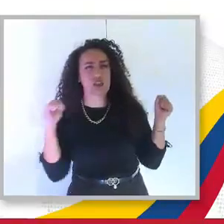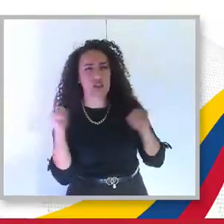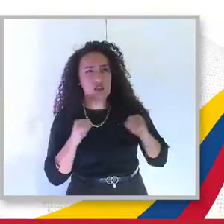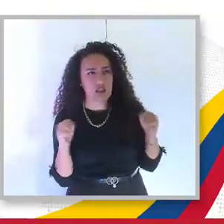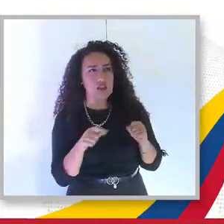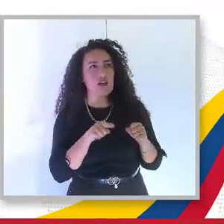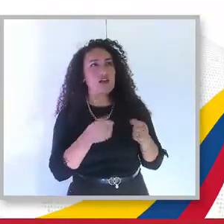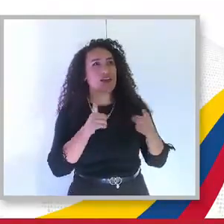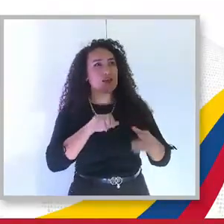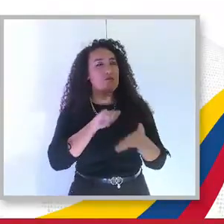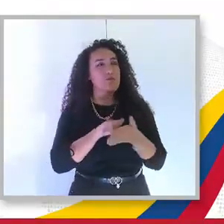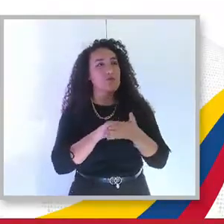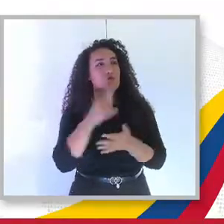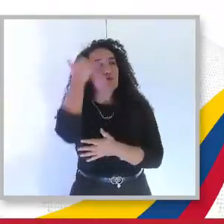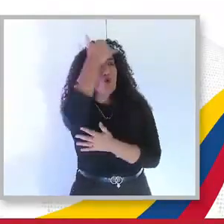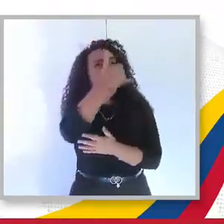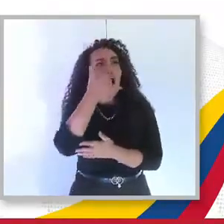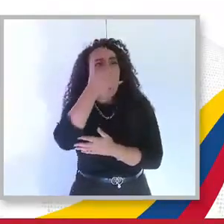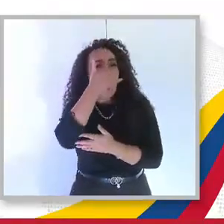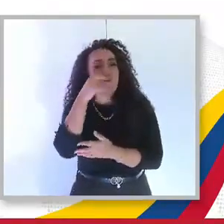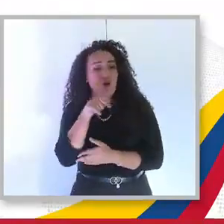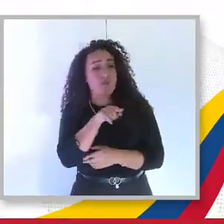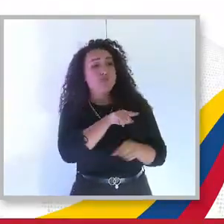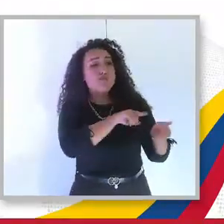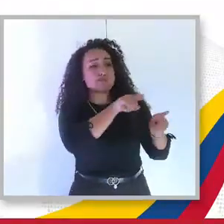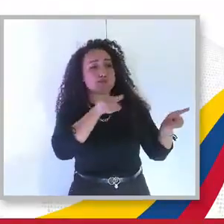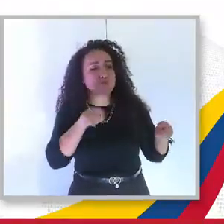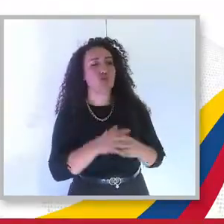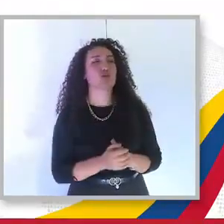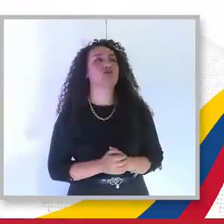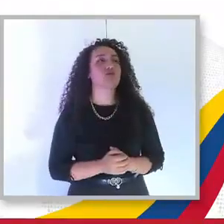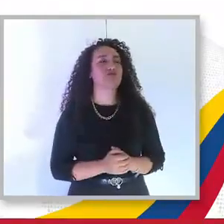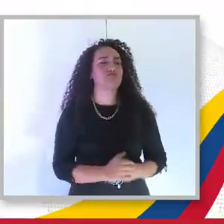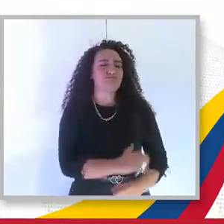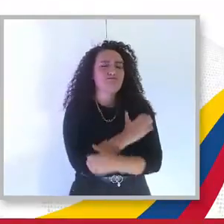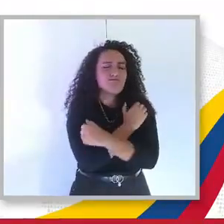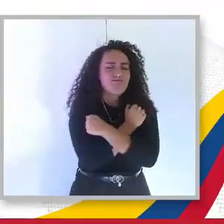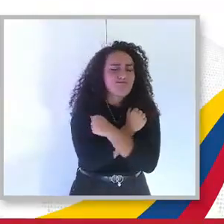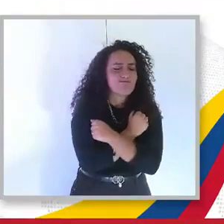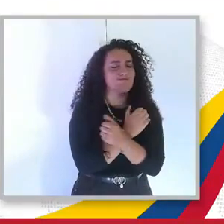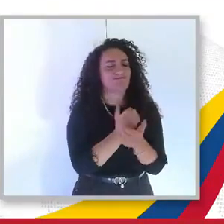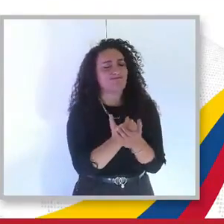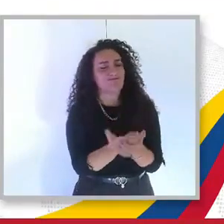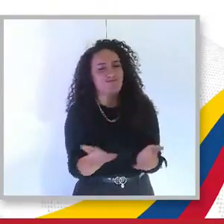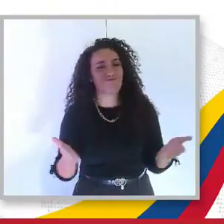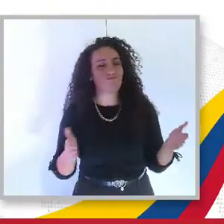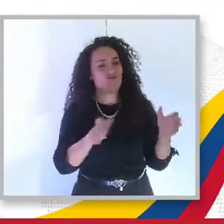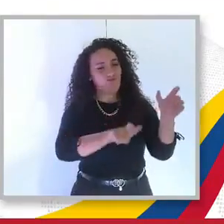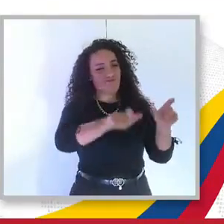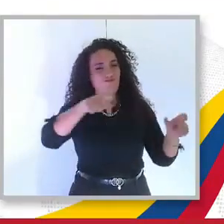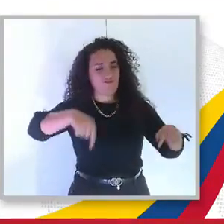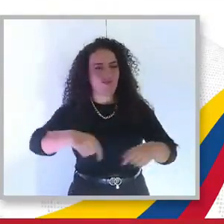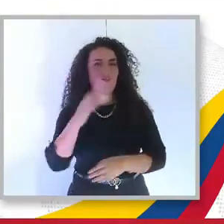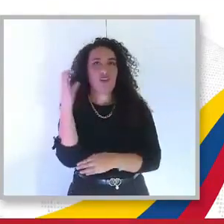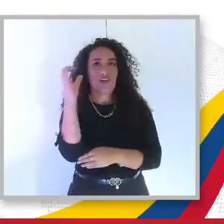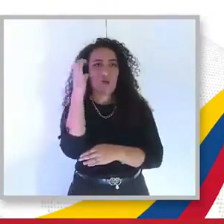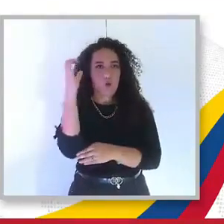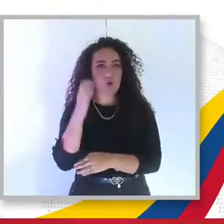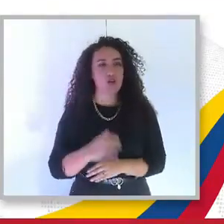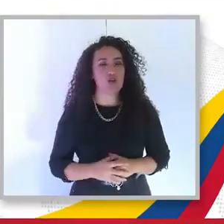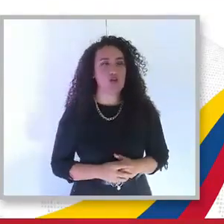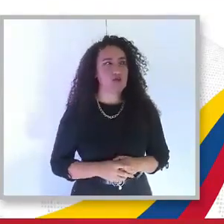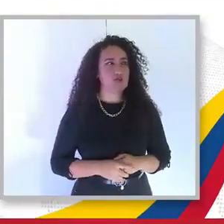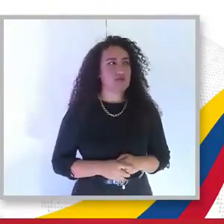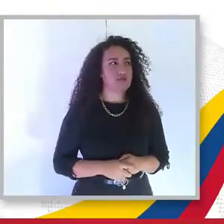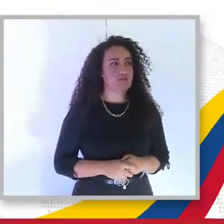esta tierra me siento jugando de local, ¿no? Un abrazo enorme y grande al pueblo colombiano que está protagonizando